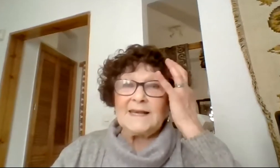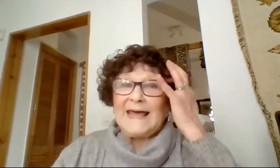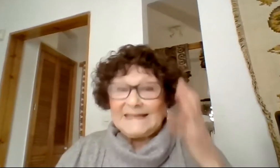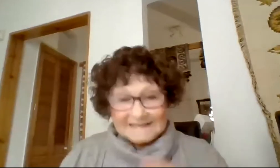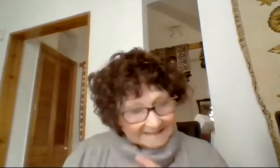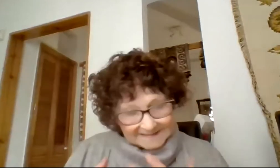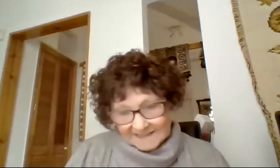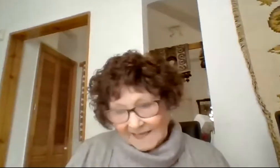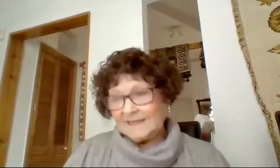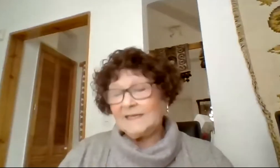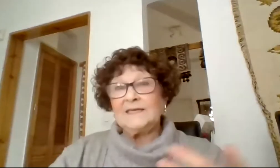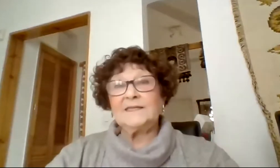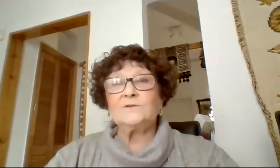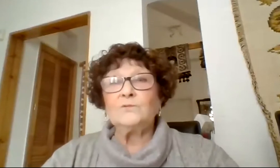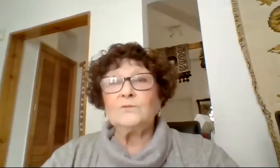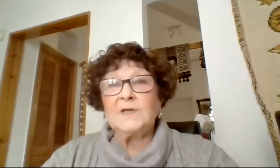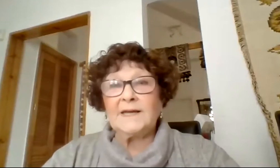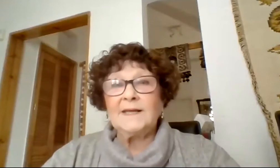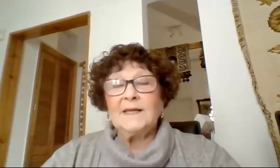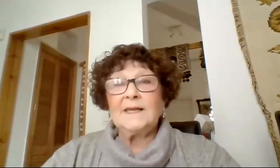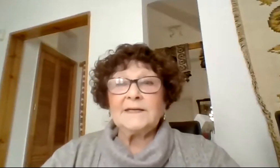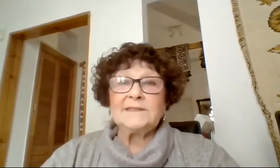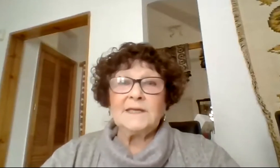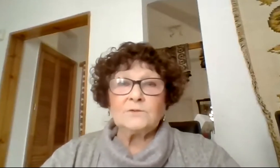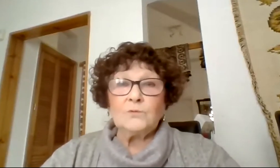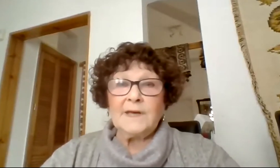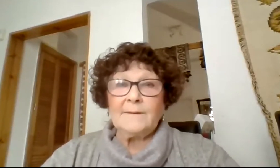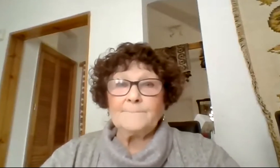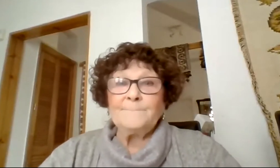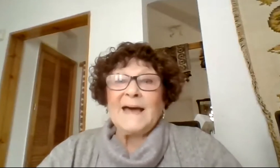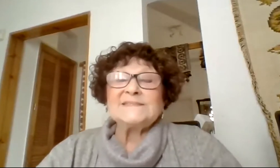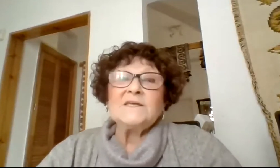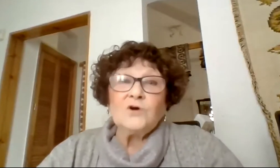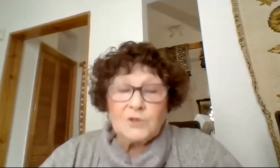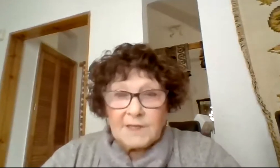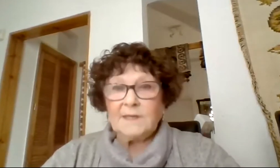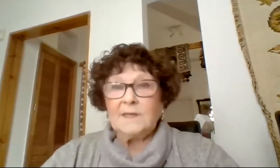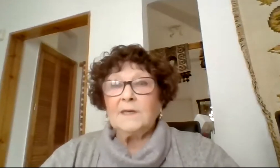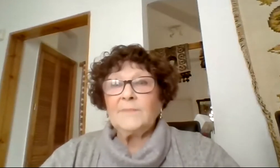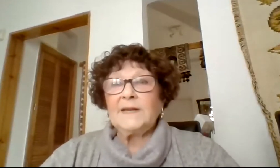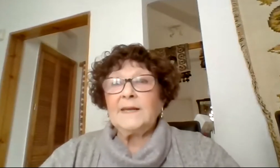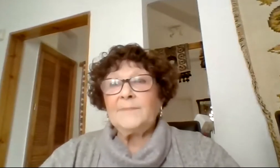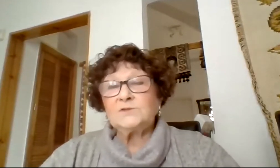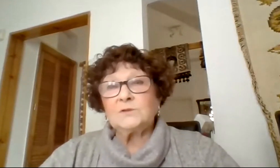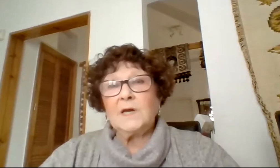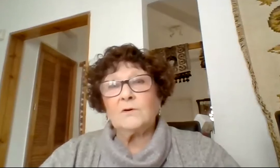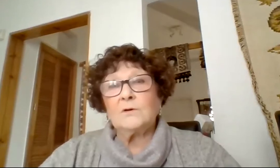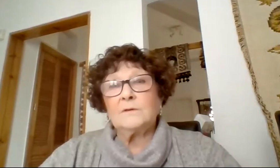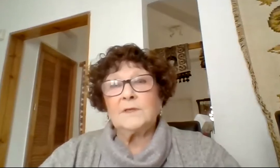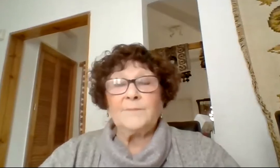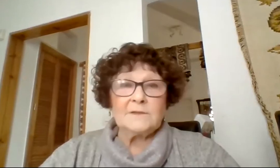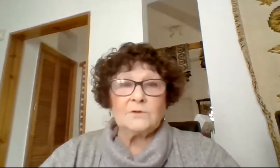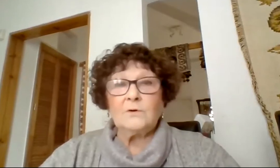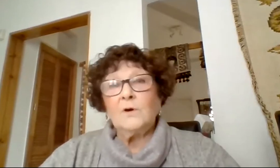a la necesidad de estudiar la arquitectura más idónea para las personas